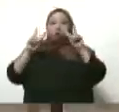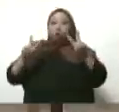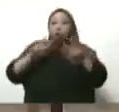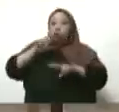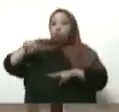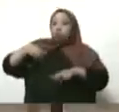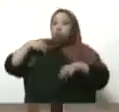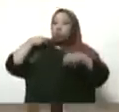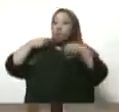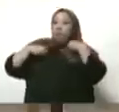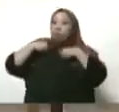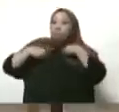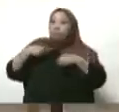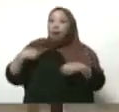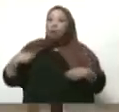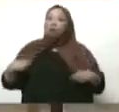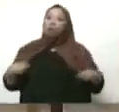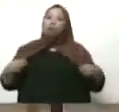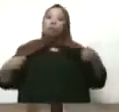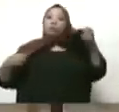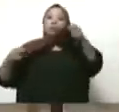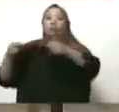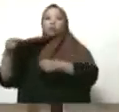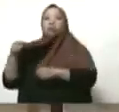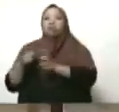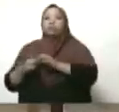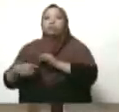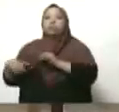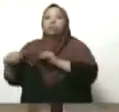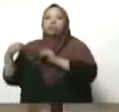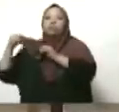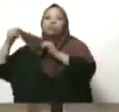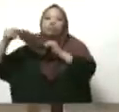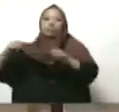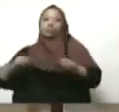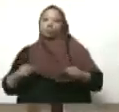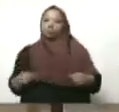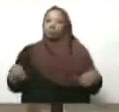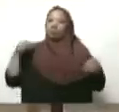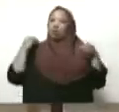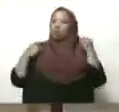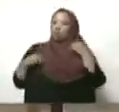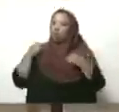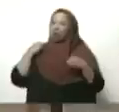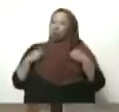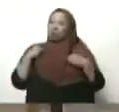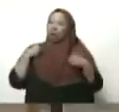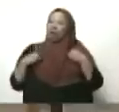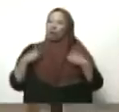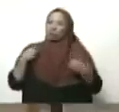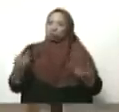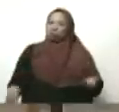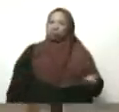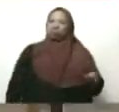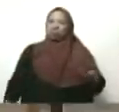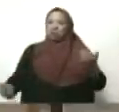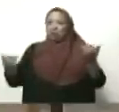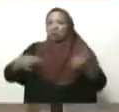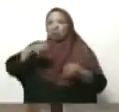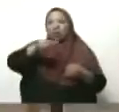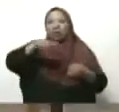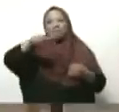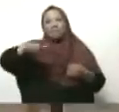discurso a veces subterráneo pero ya he dicho más que subterráneo ya es público